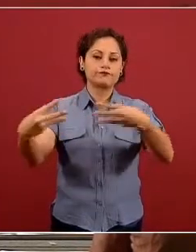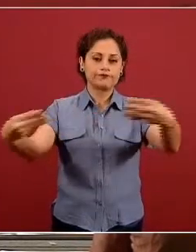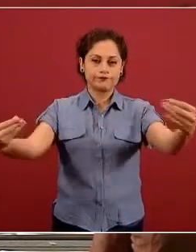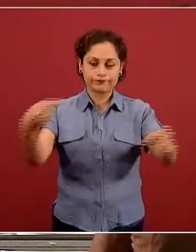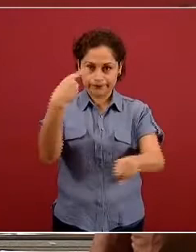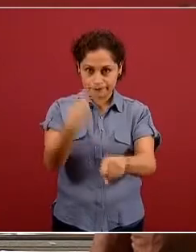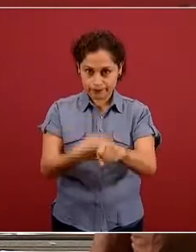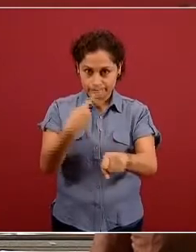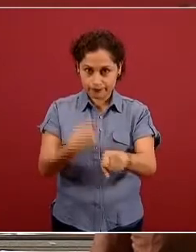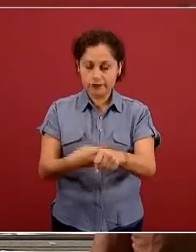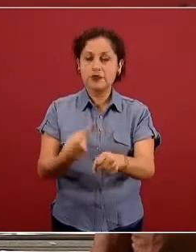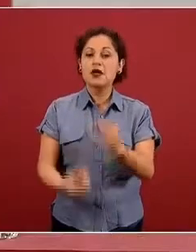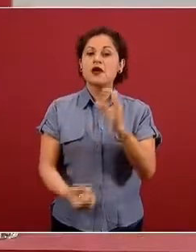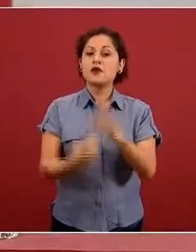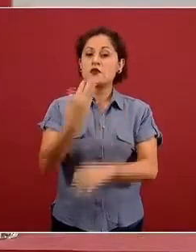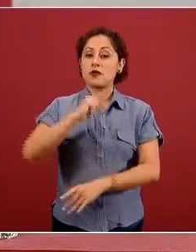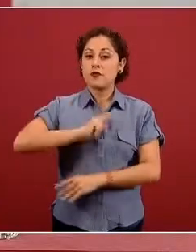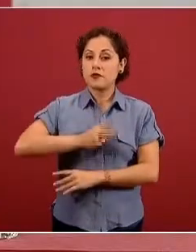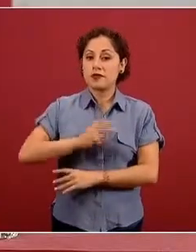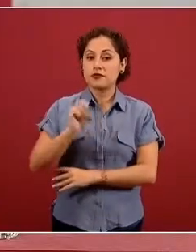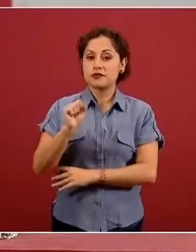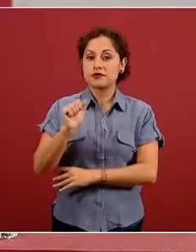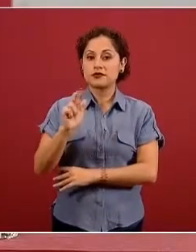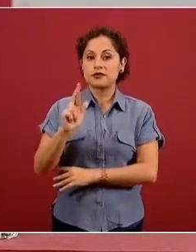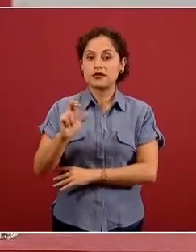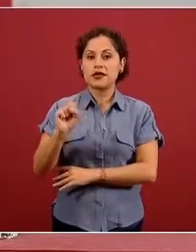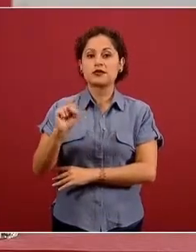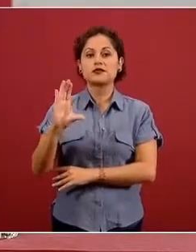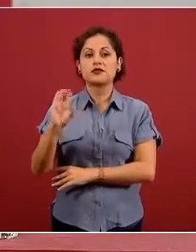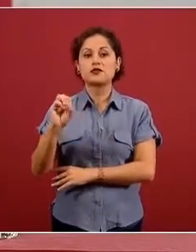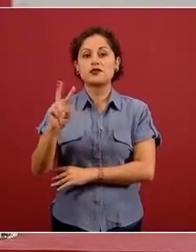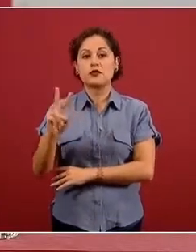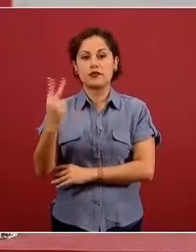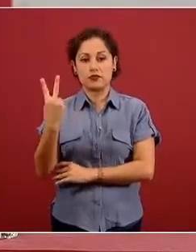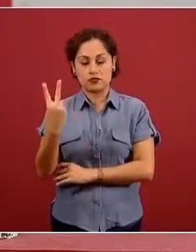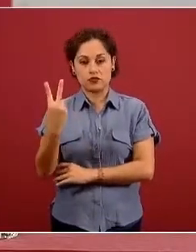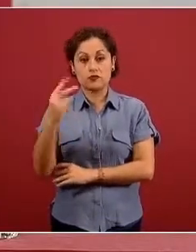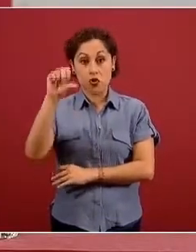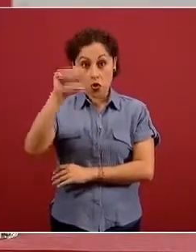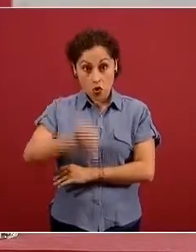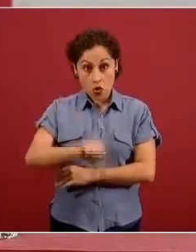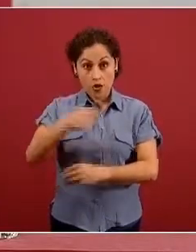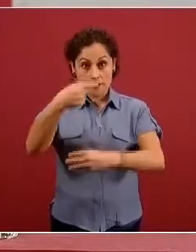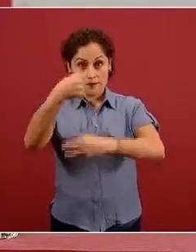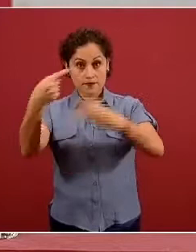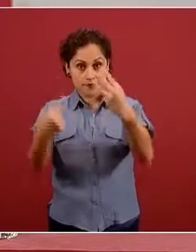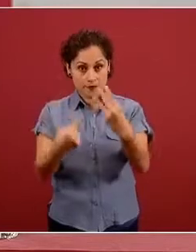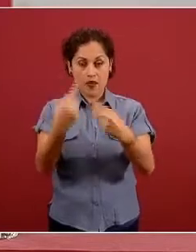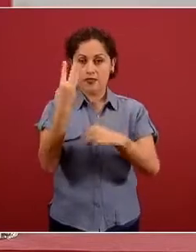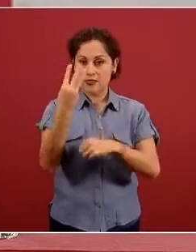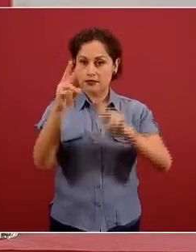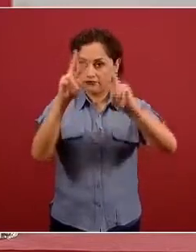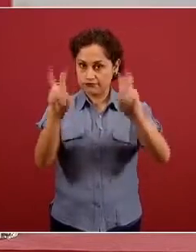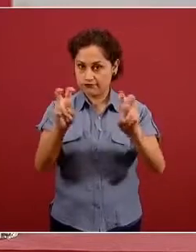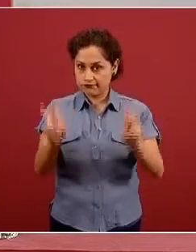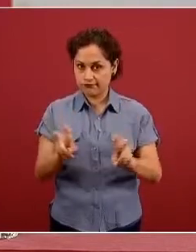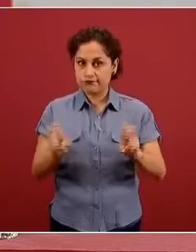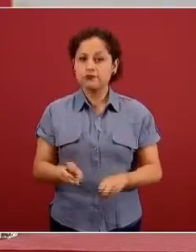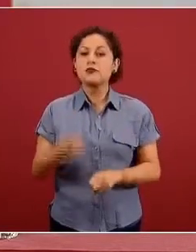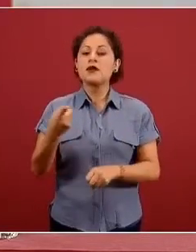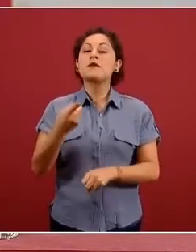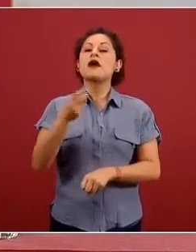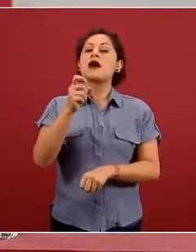coronavirus SARS-CoV-2. Hoy vamos a atender tres temas: el informe técnico